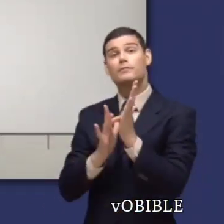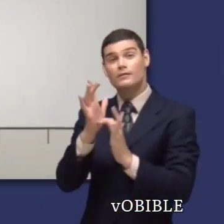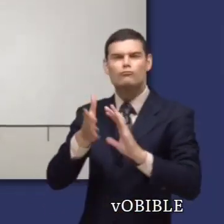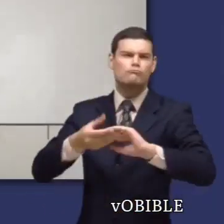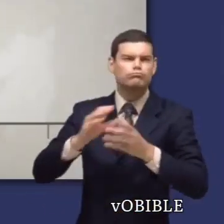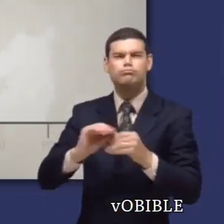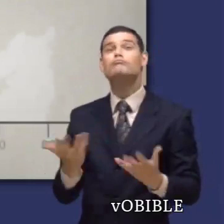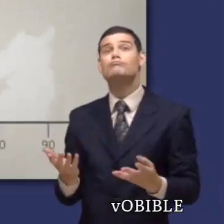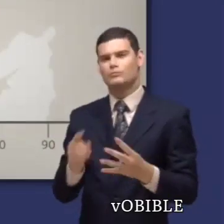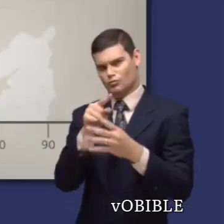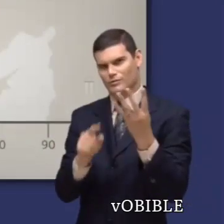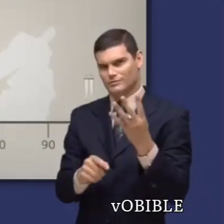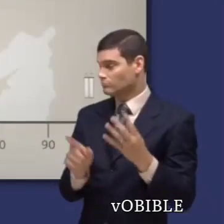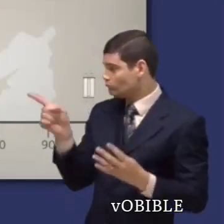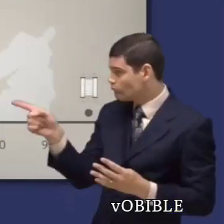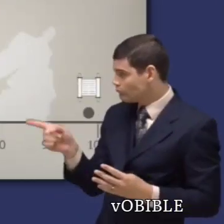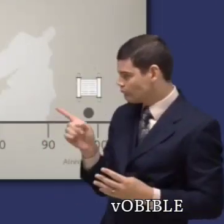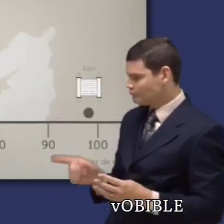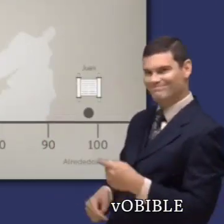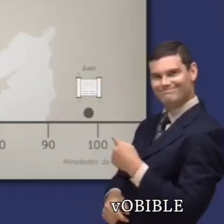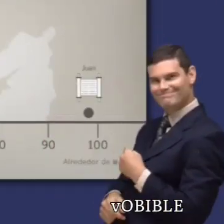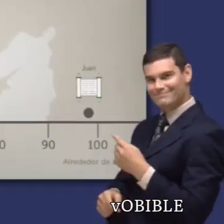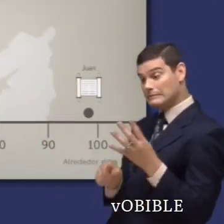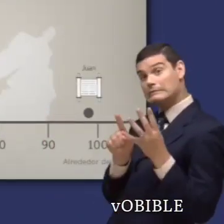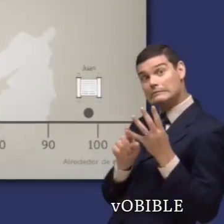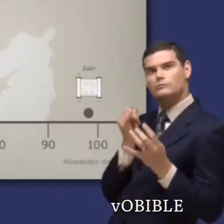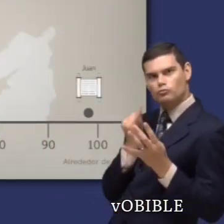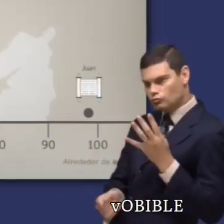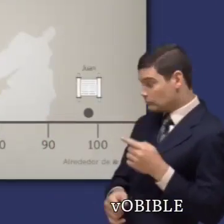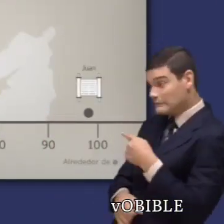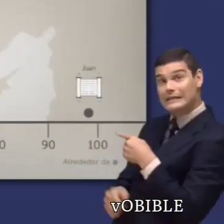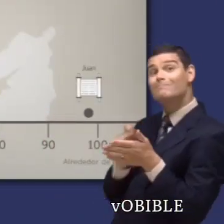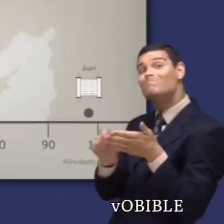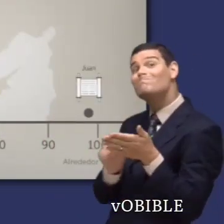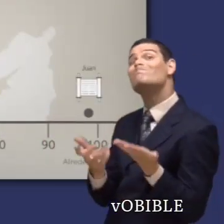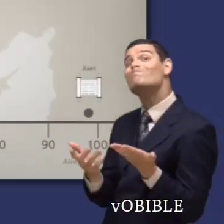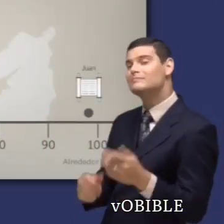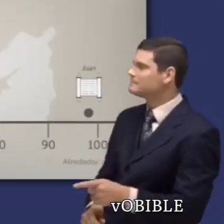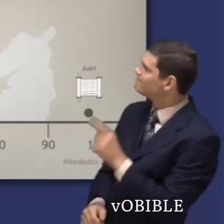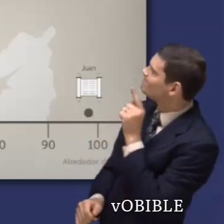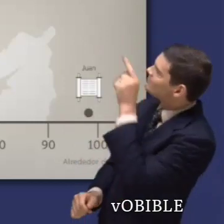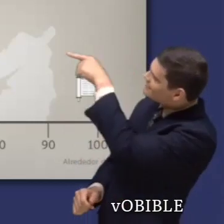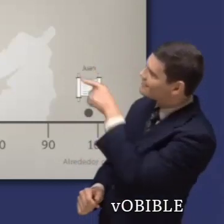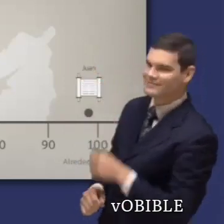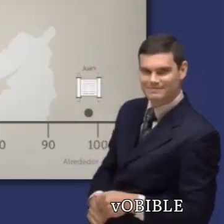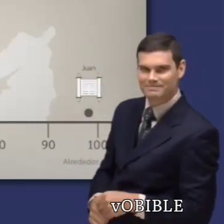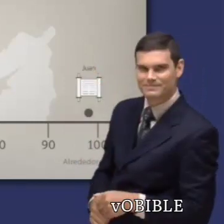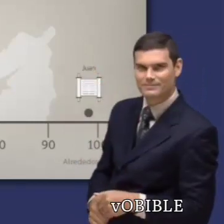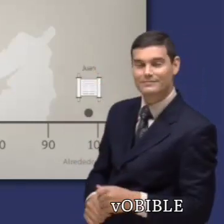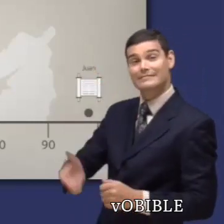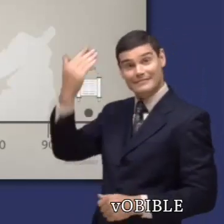El Evangelio de Juan es el último de los 4 evangelios. Se escribió en Éfeso o sus alrededores cerca del